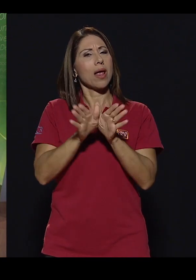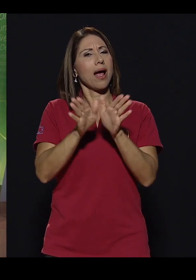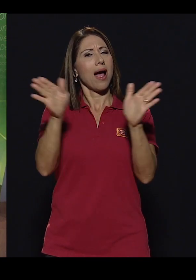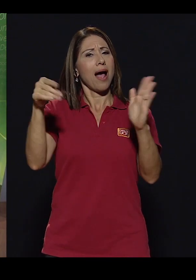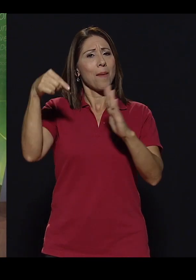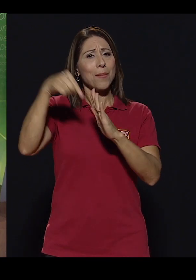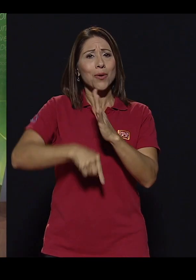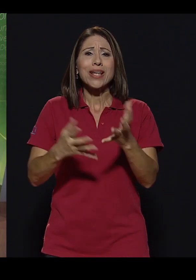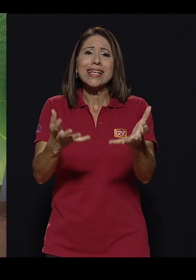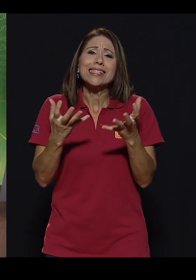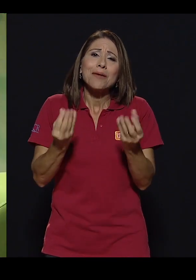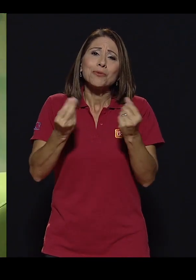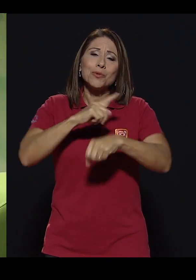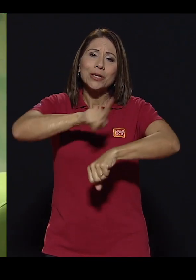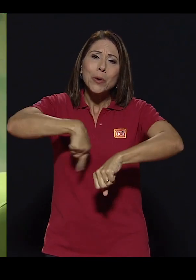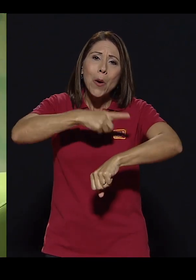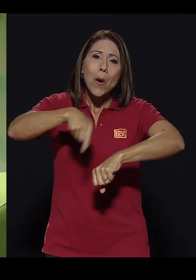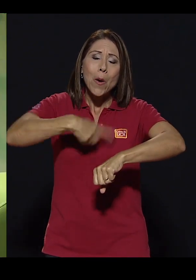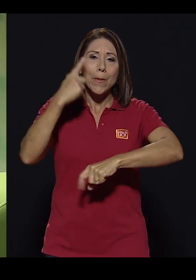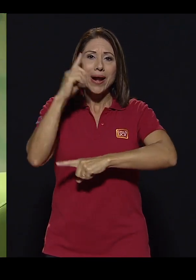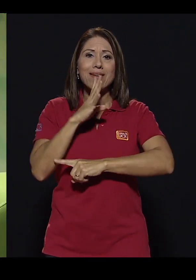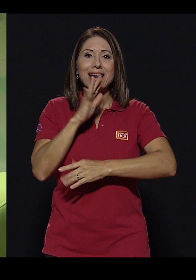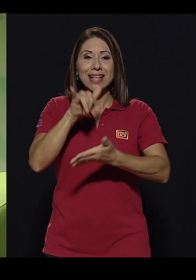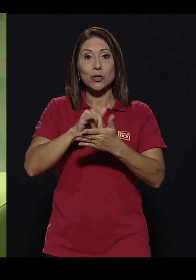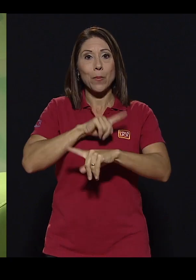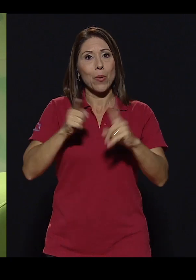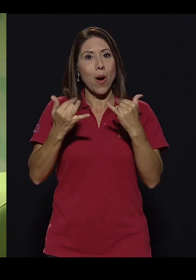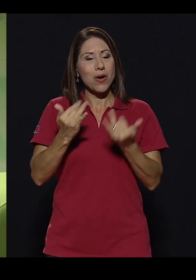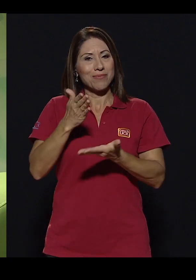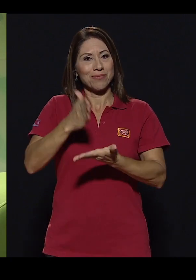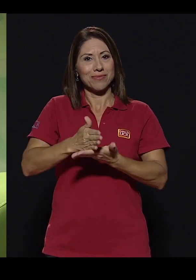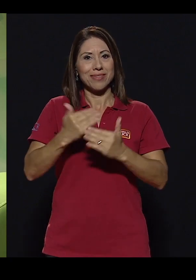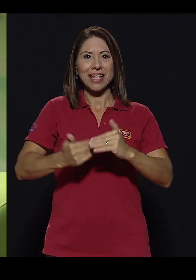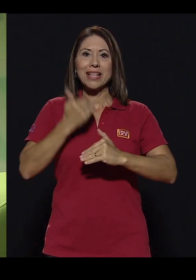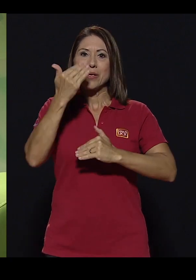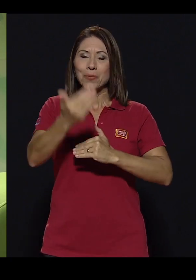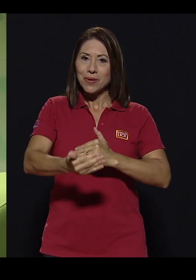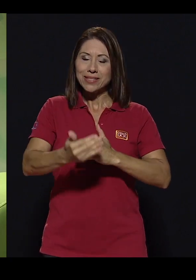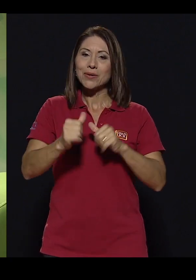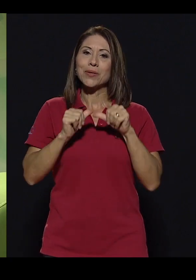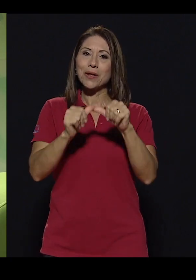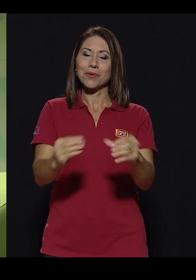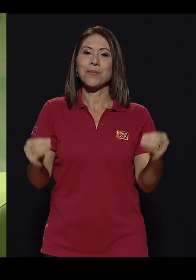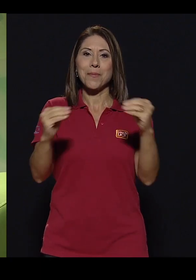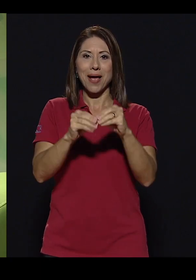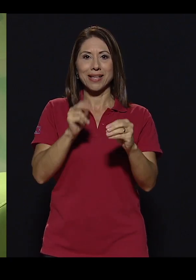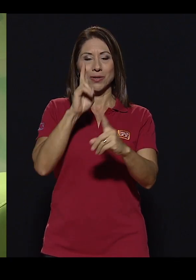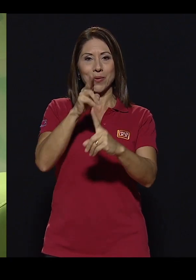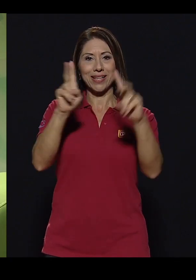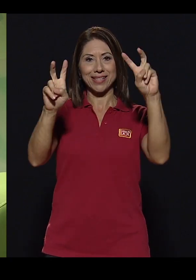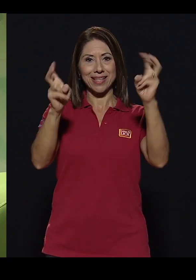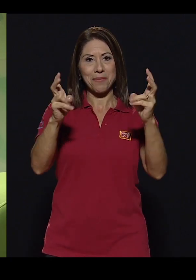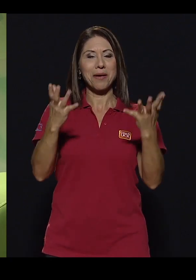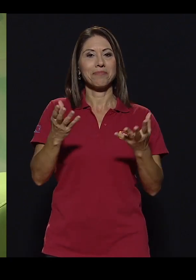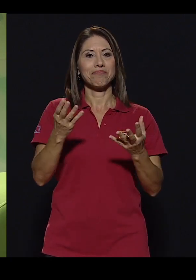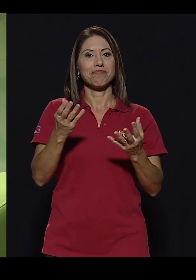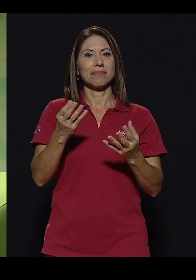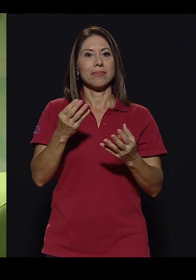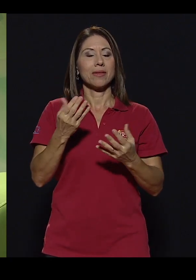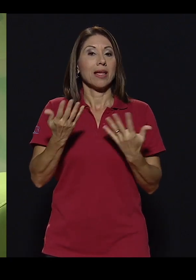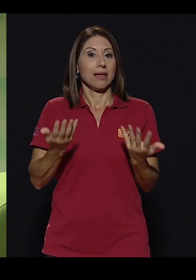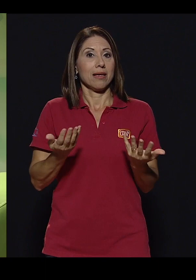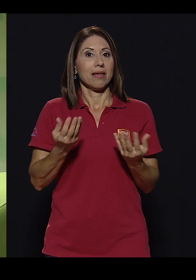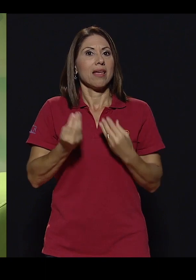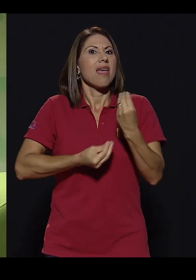verdad quisiéramos tener muchas obras para hablar de ello pero ahora vamos a una pausa y cuando volvamos tenemos más sobre este tema que